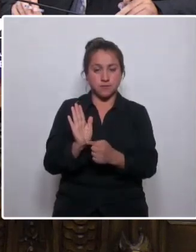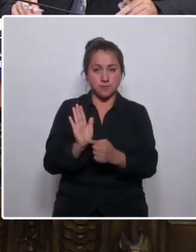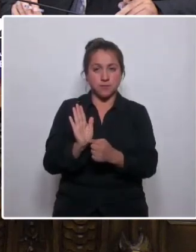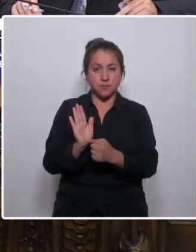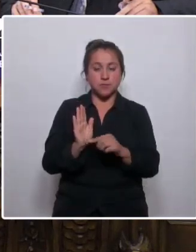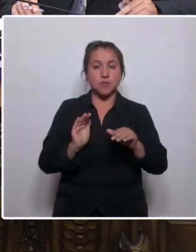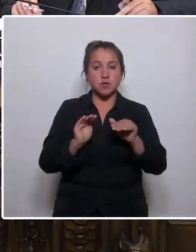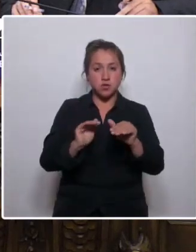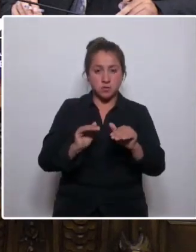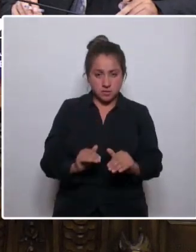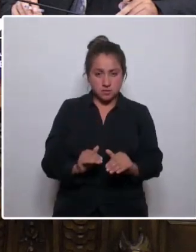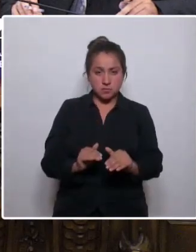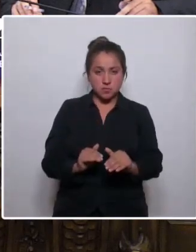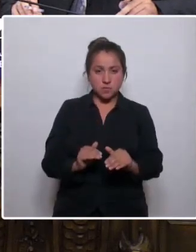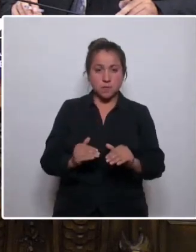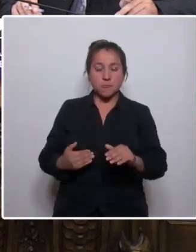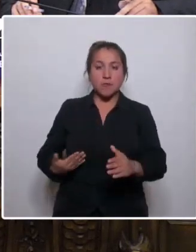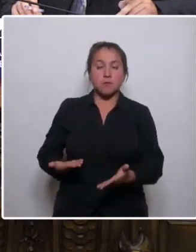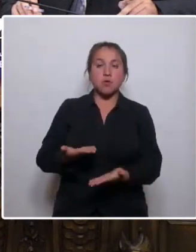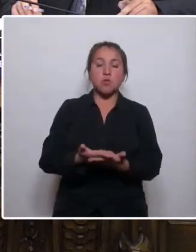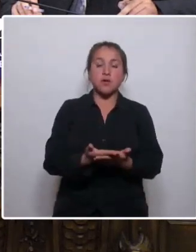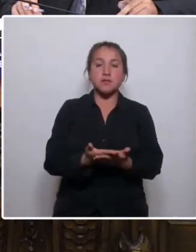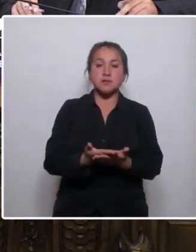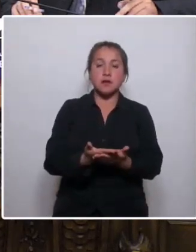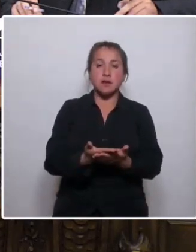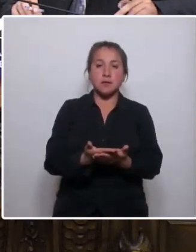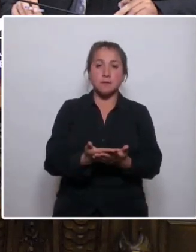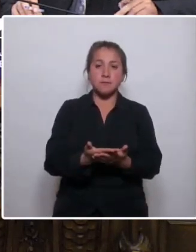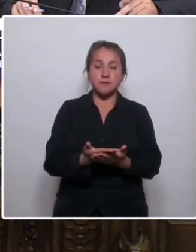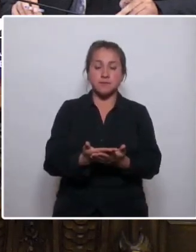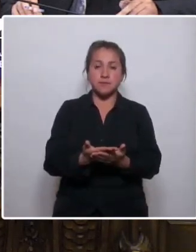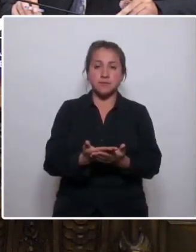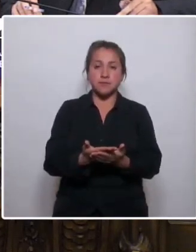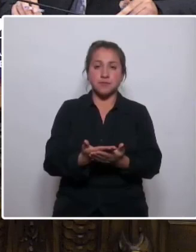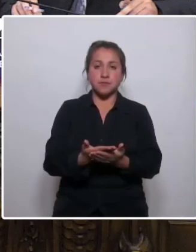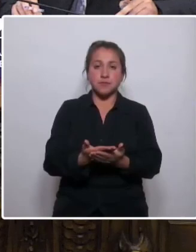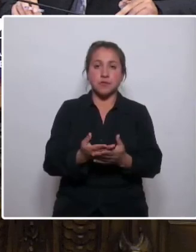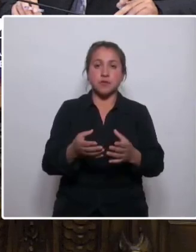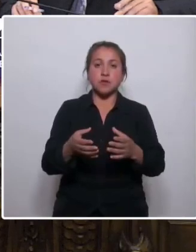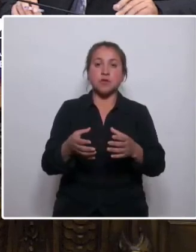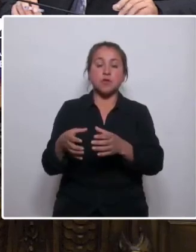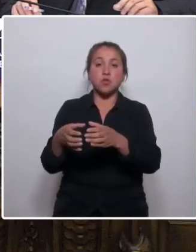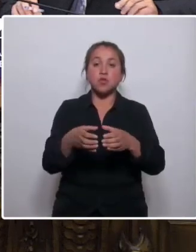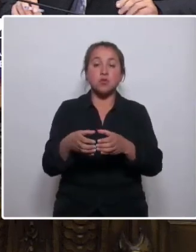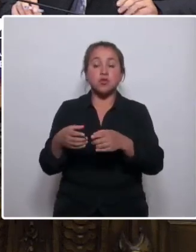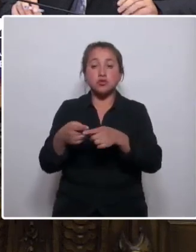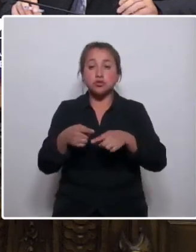Lo mismo ocurre con la propuesta del colectivo socialista